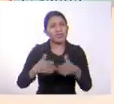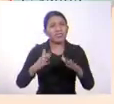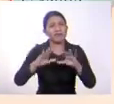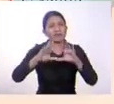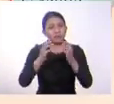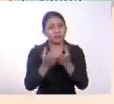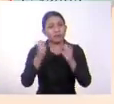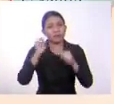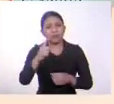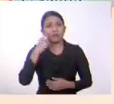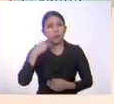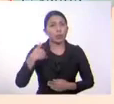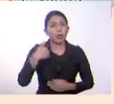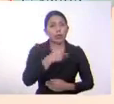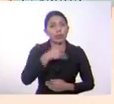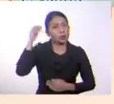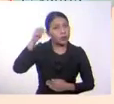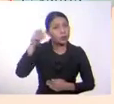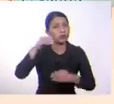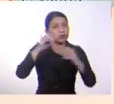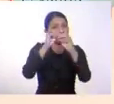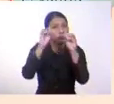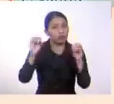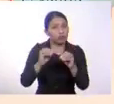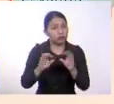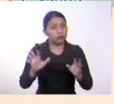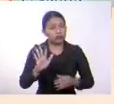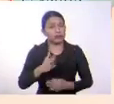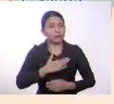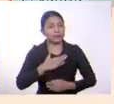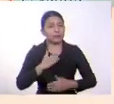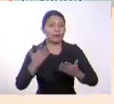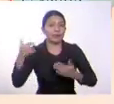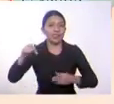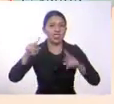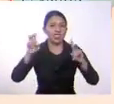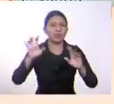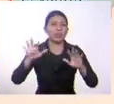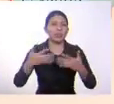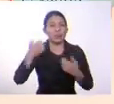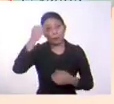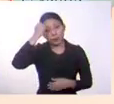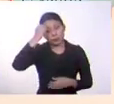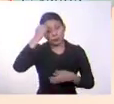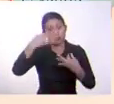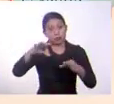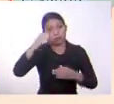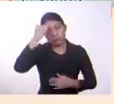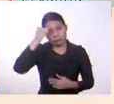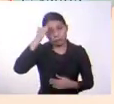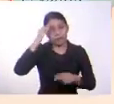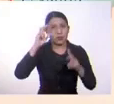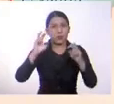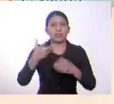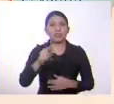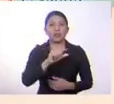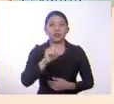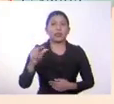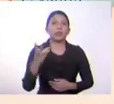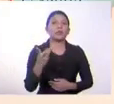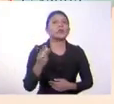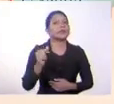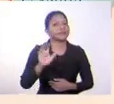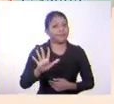sitio web del Ministerio de Educación. Y en esta oportunidad vamos a estar viendo la guía de autoaprendizaje que corresponde a la semana